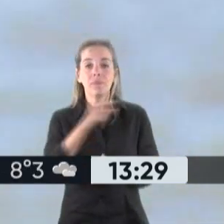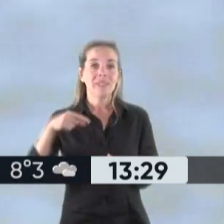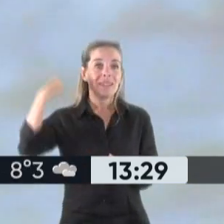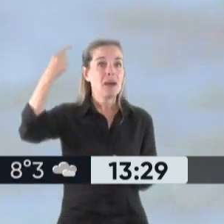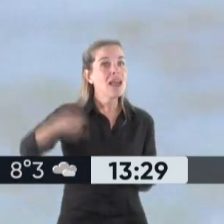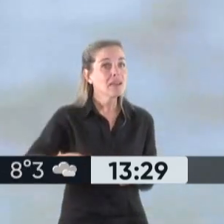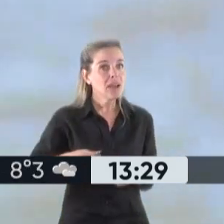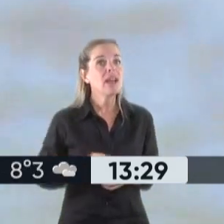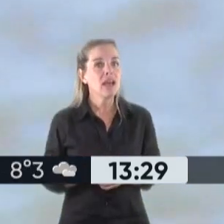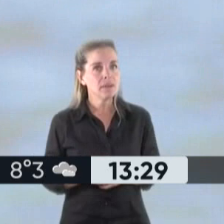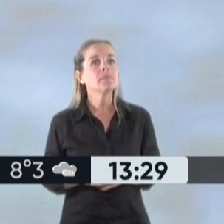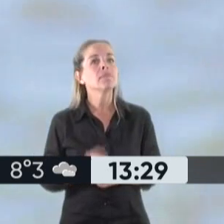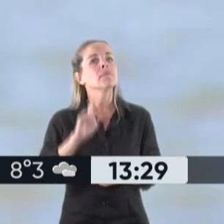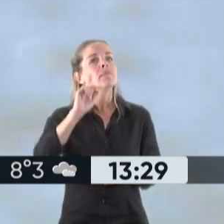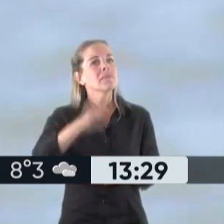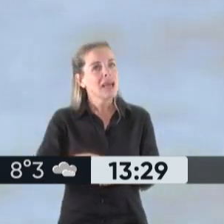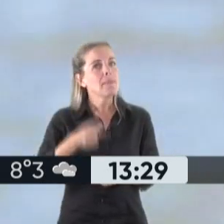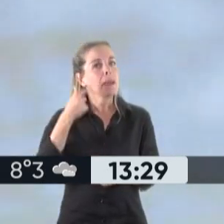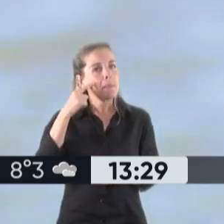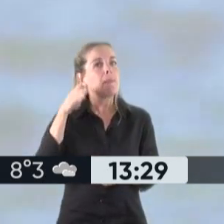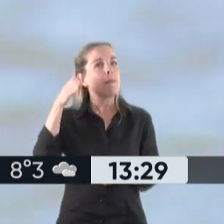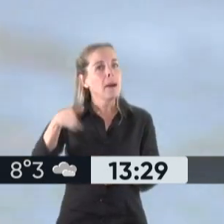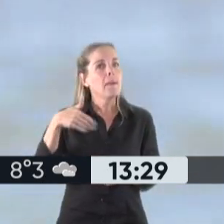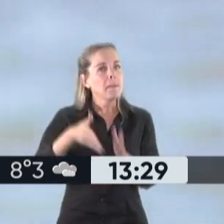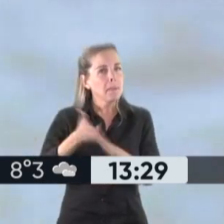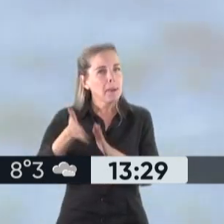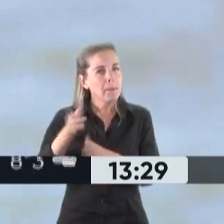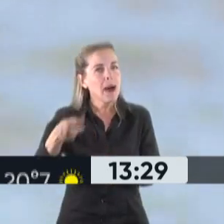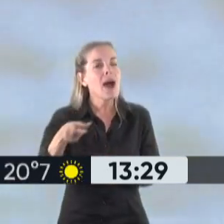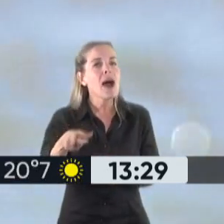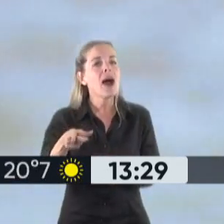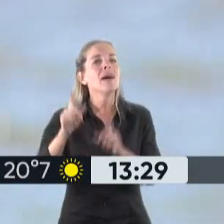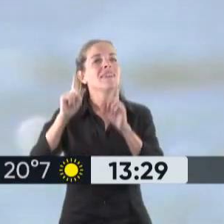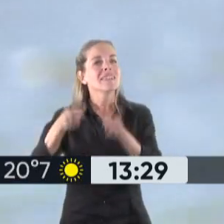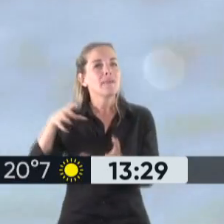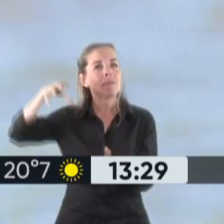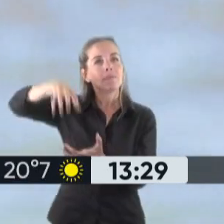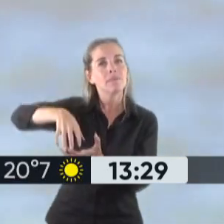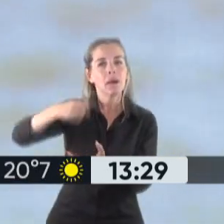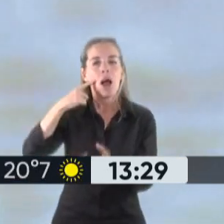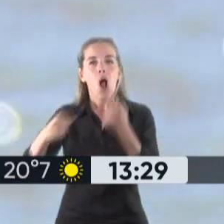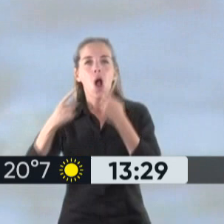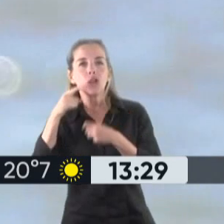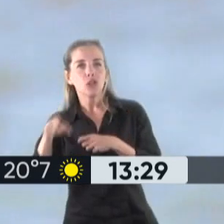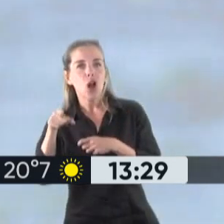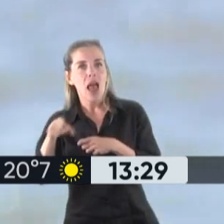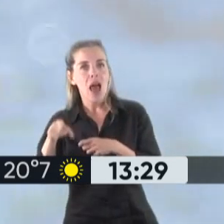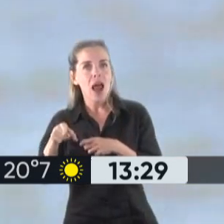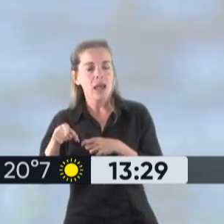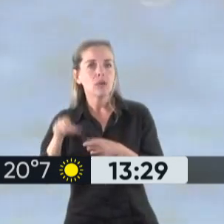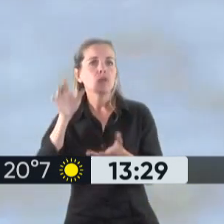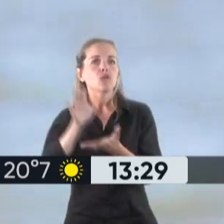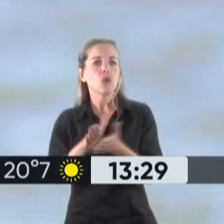viene vamos a estar poniendo en marcha definitivamente el ente que va a regular el funcionamiento de la